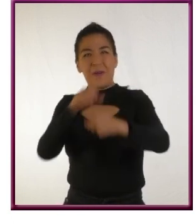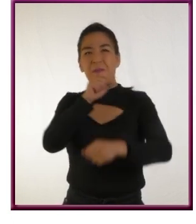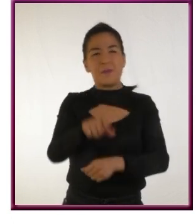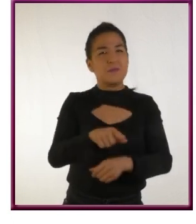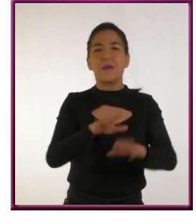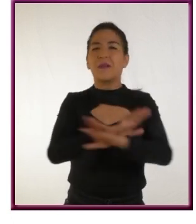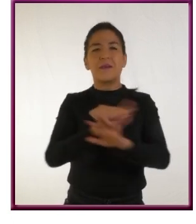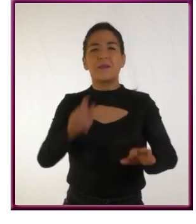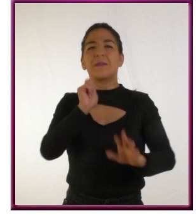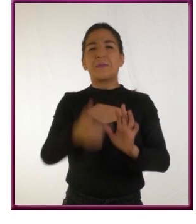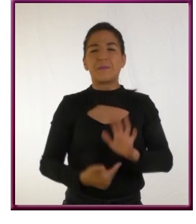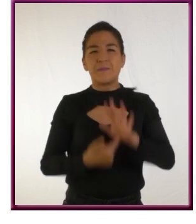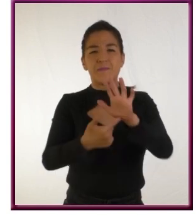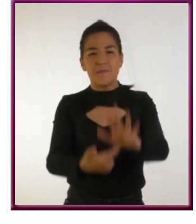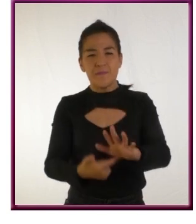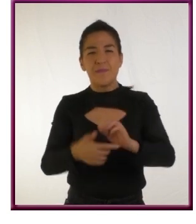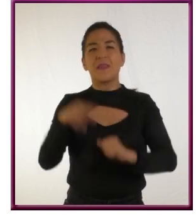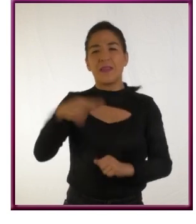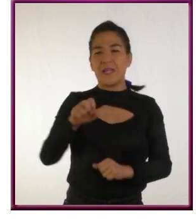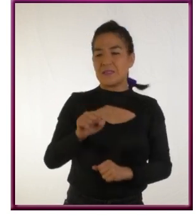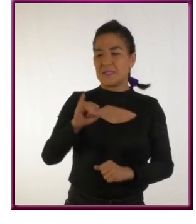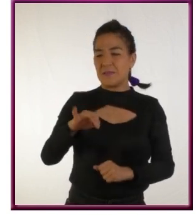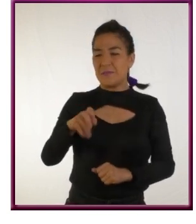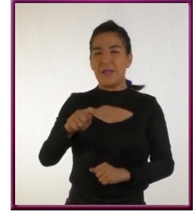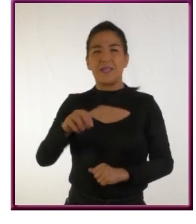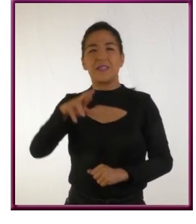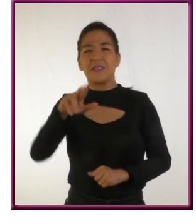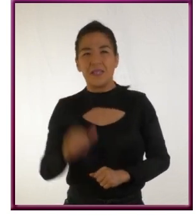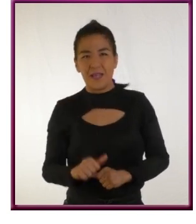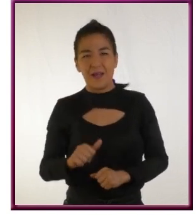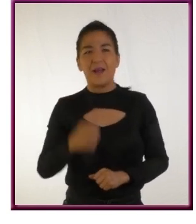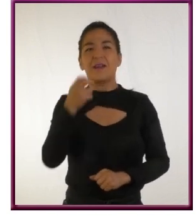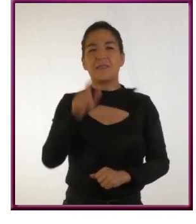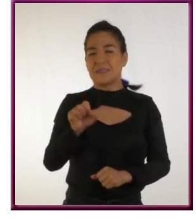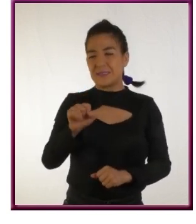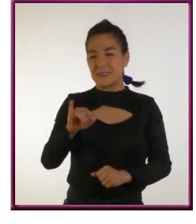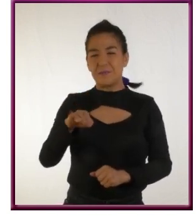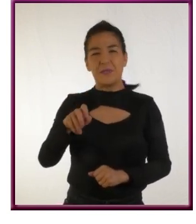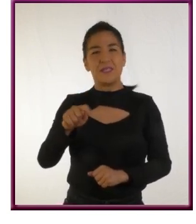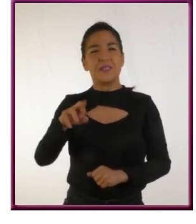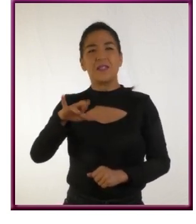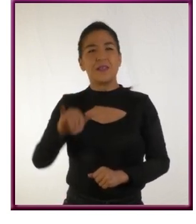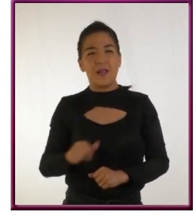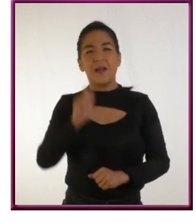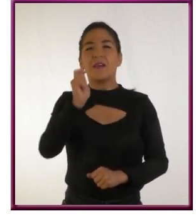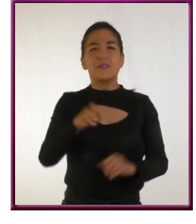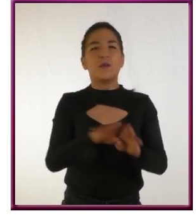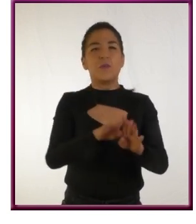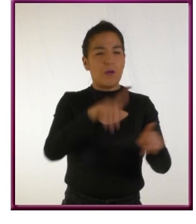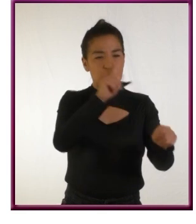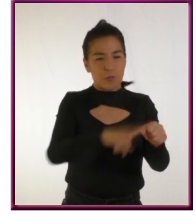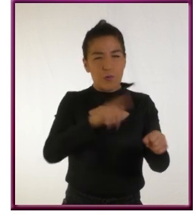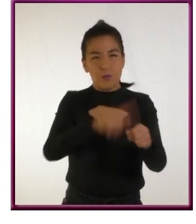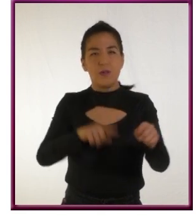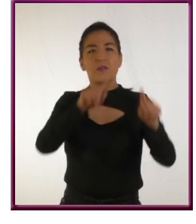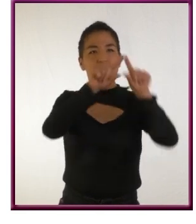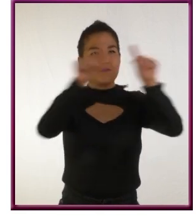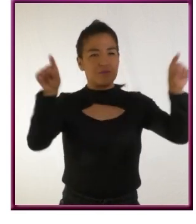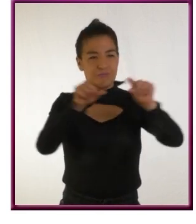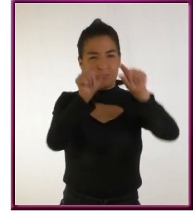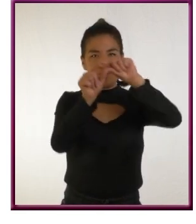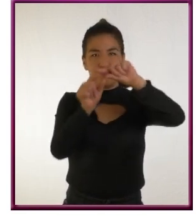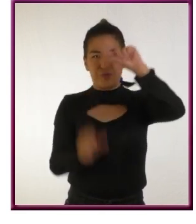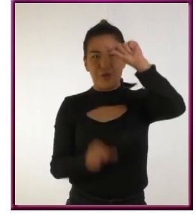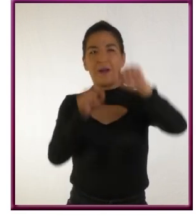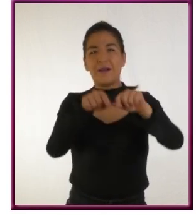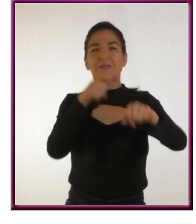columnas se preserva. Entonces es una manifestación de simetría porque aparecen otra vez todos los colores en